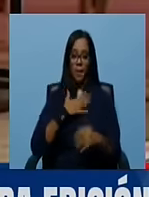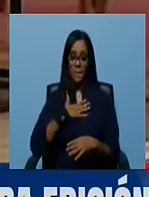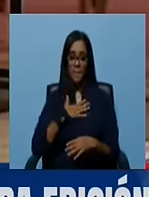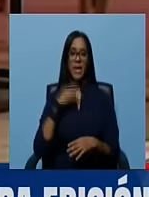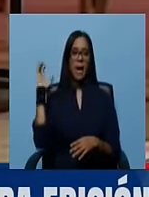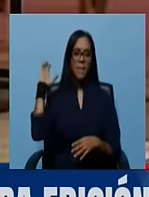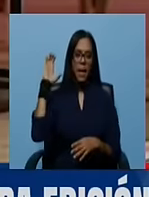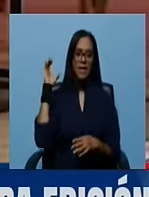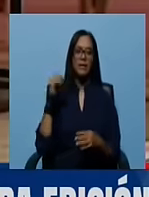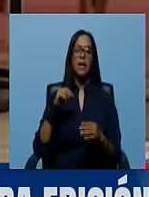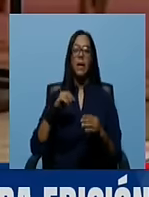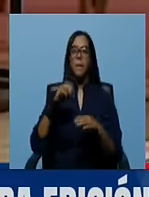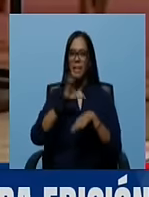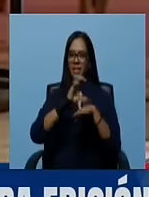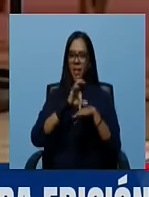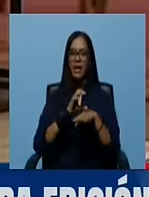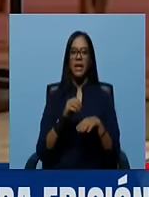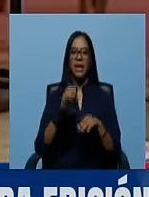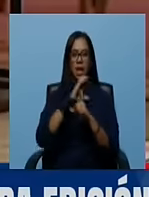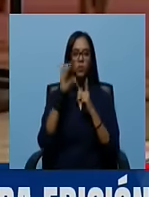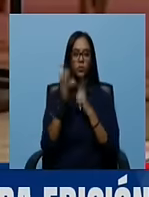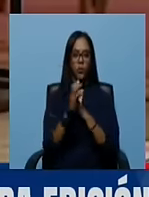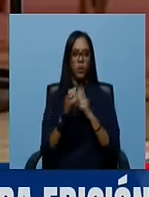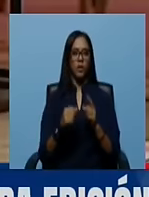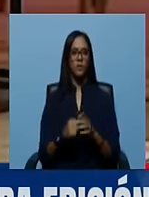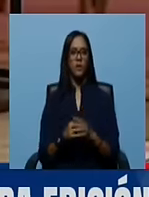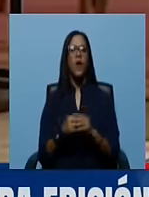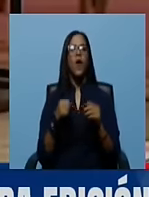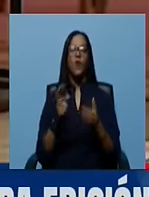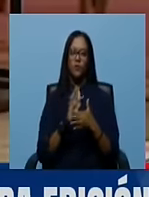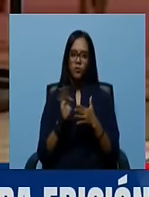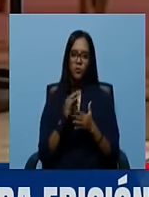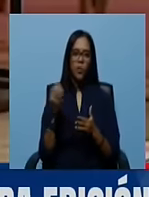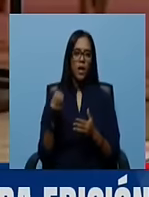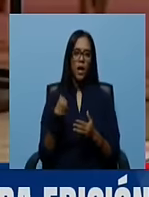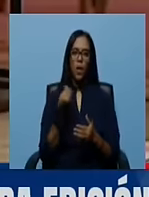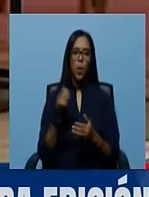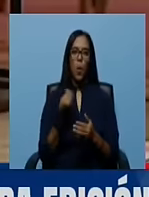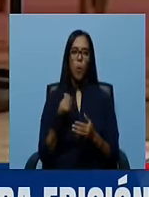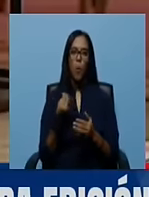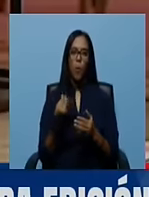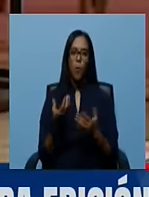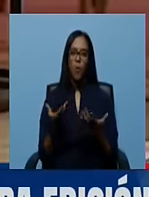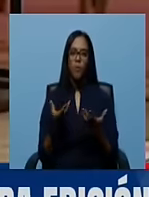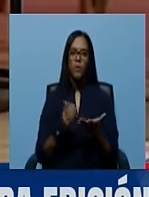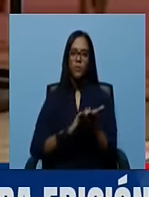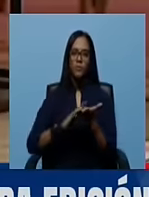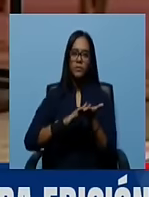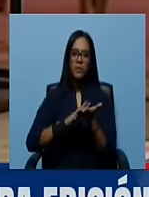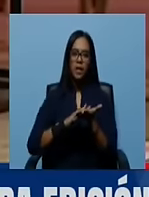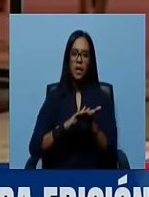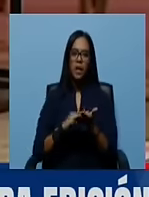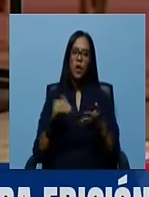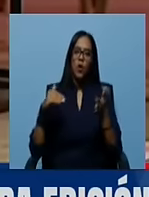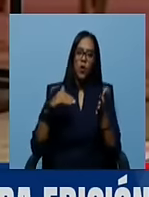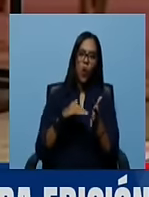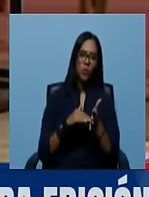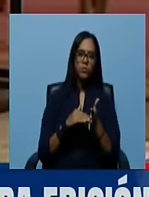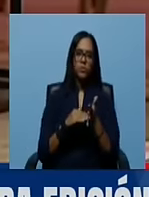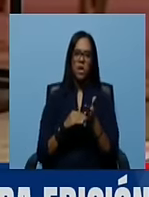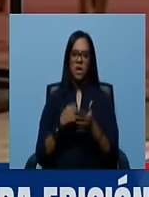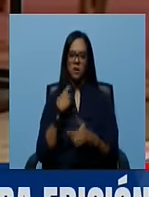mi civilización y la cultura, funciona como una vacuna contra la xenofobia,